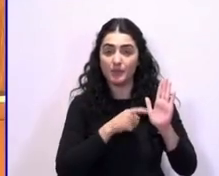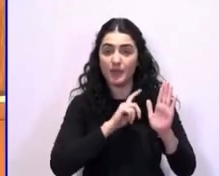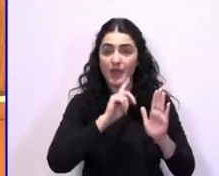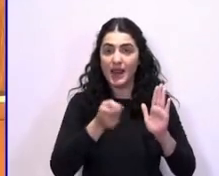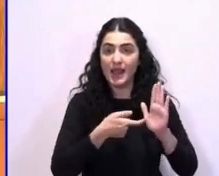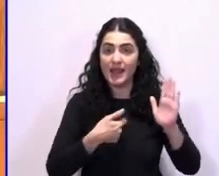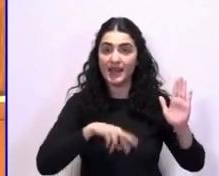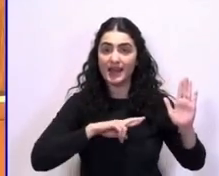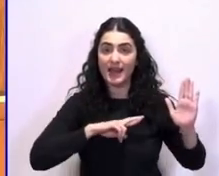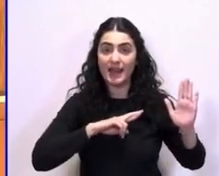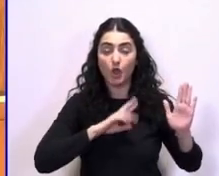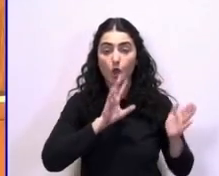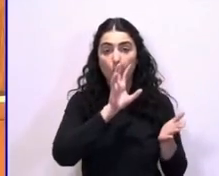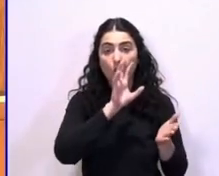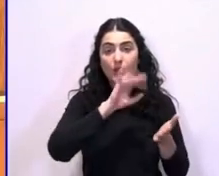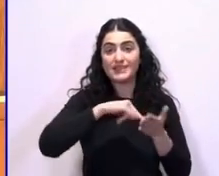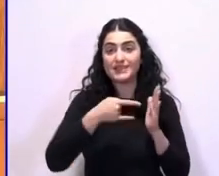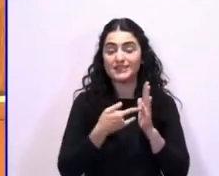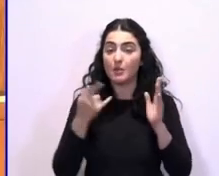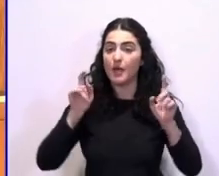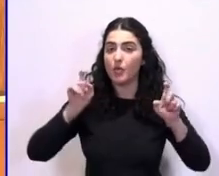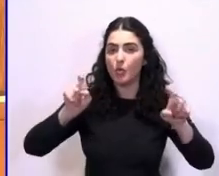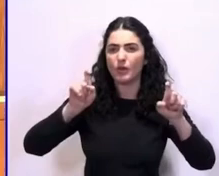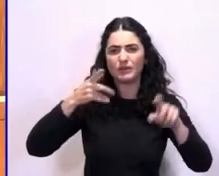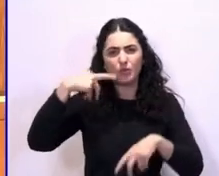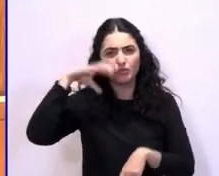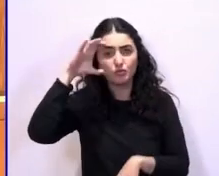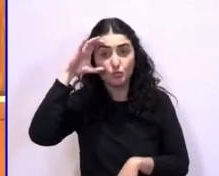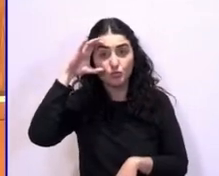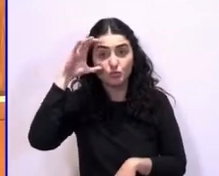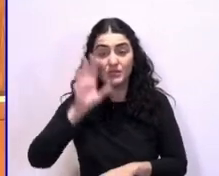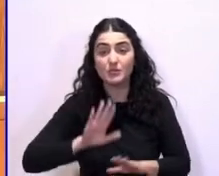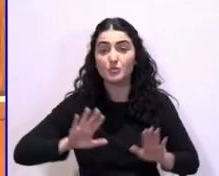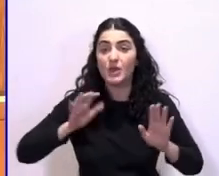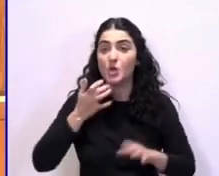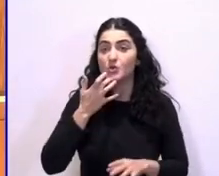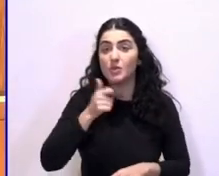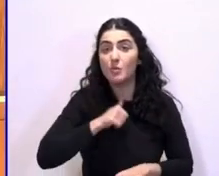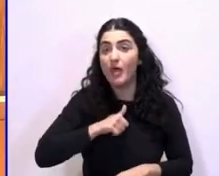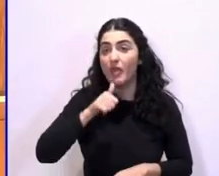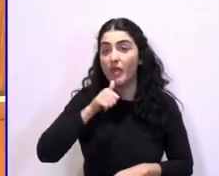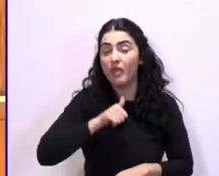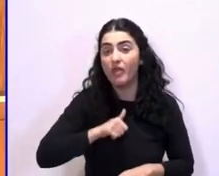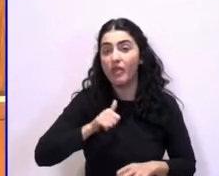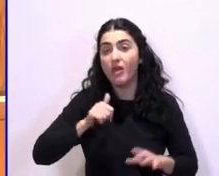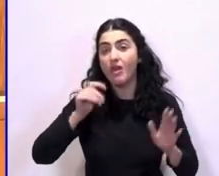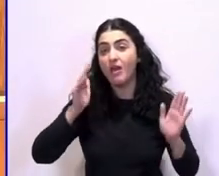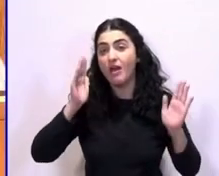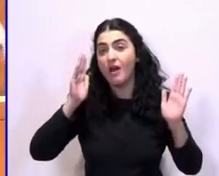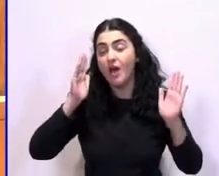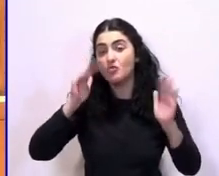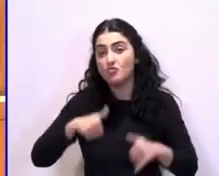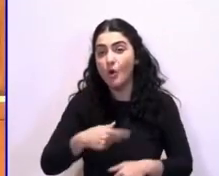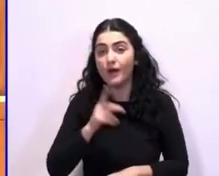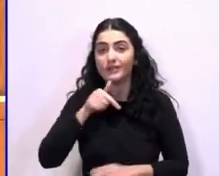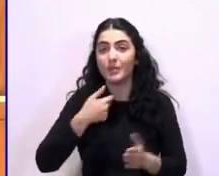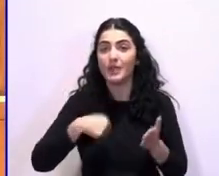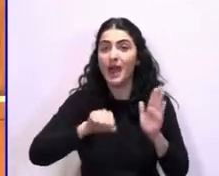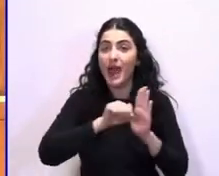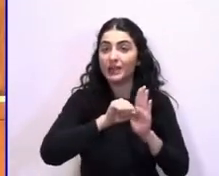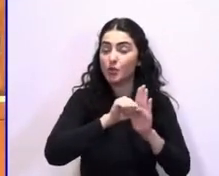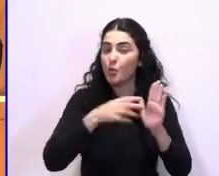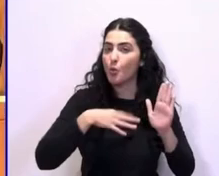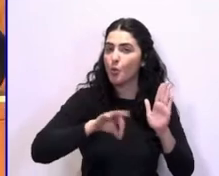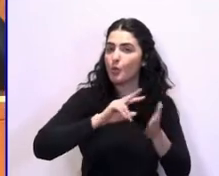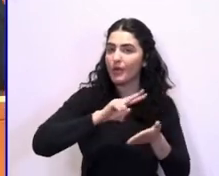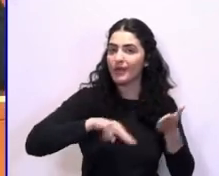religión en los centros, en los sistemas educativos, pero si no tienen tanta paciencia, también pueden leer un artículo que con ocasión de aquello